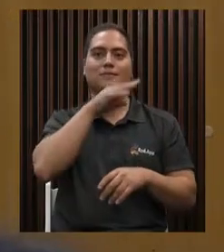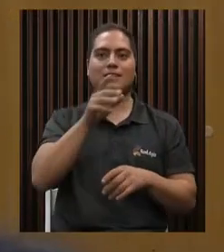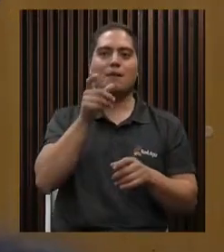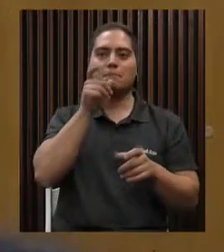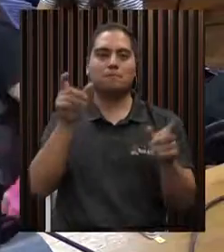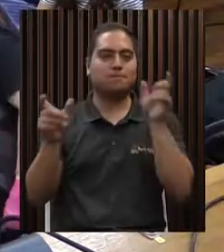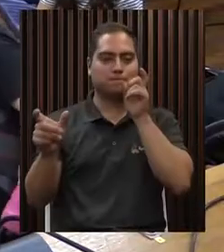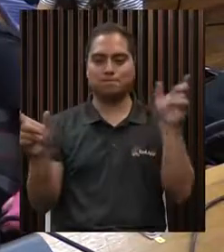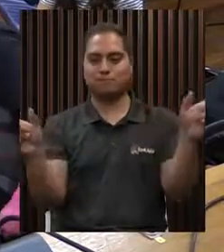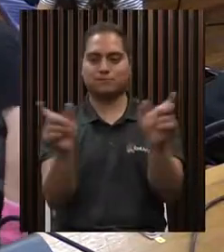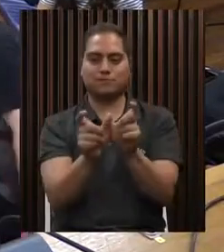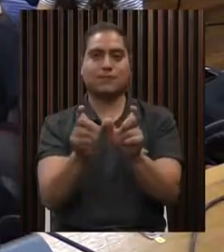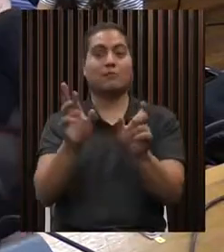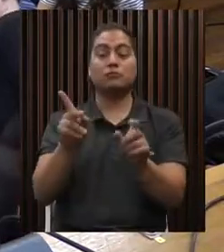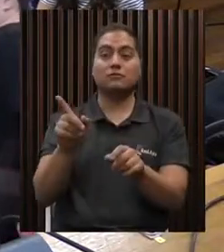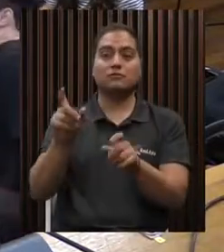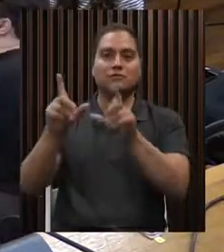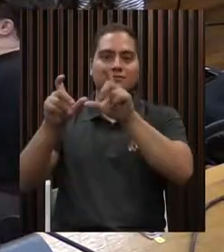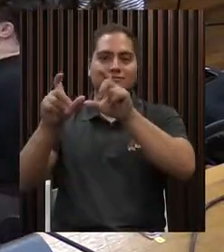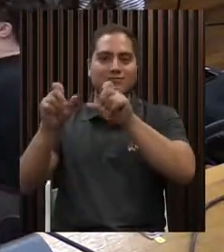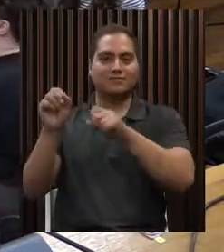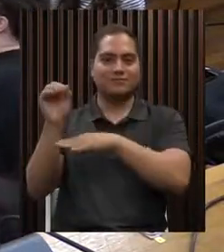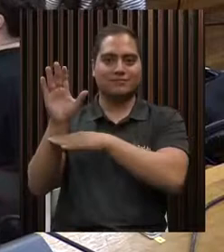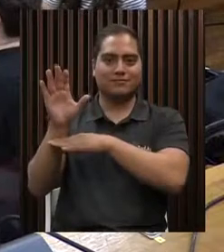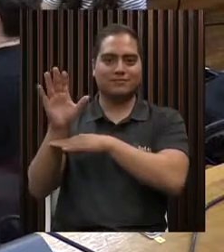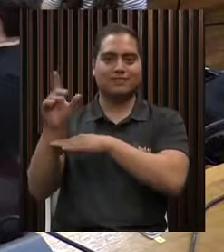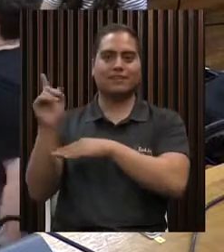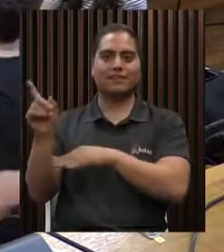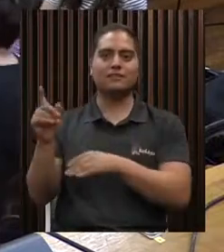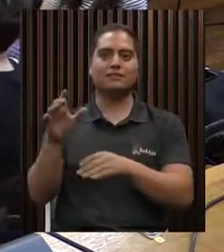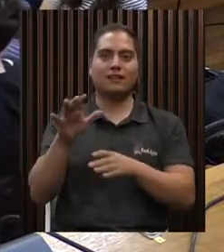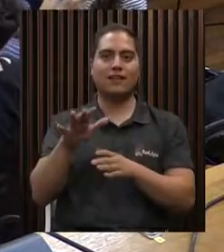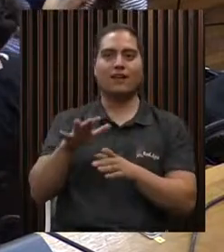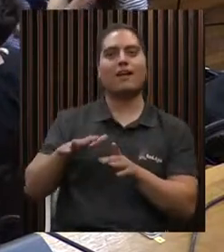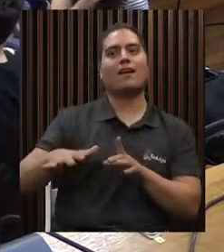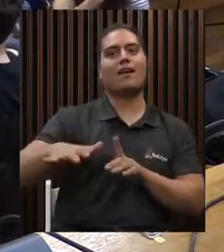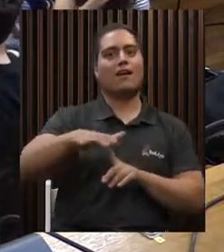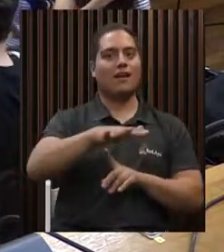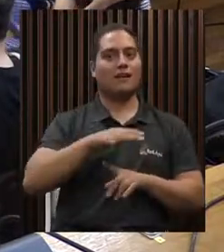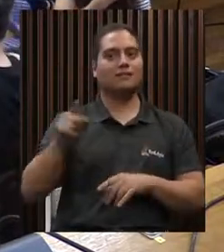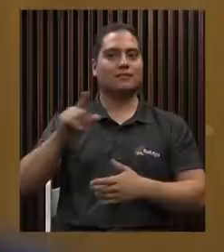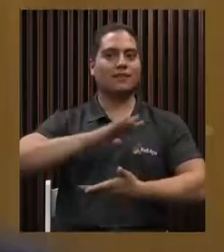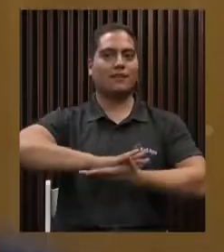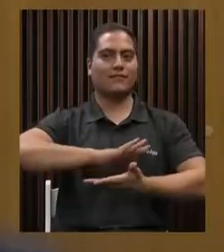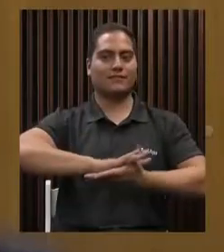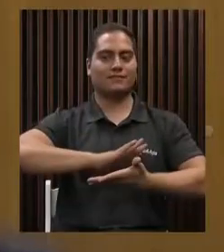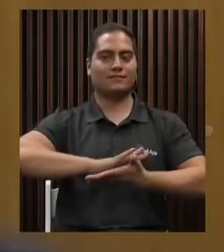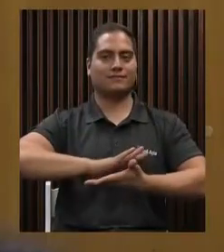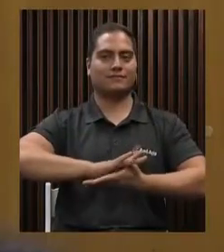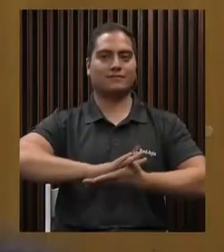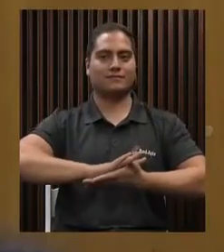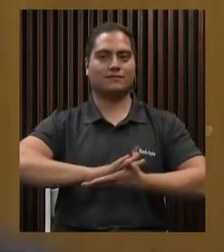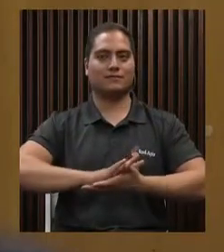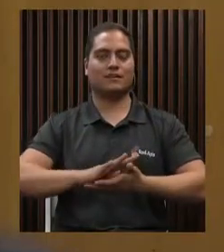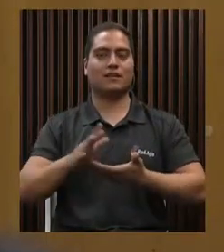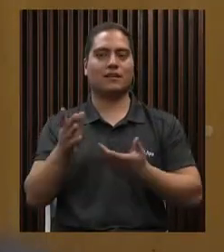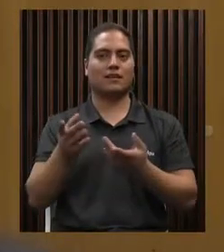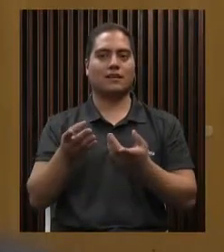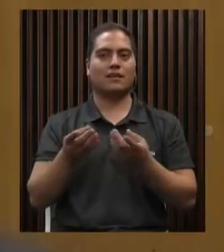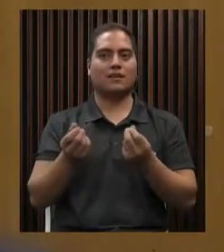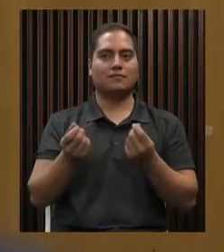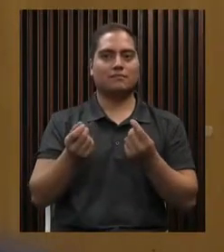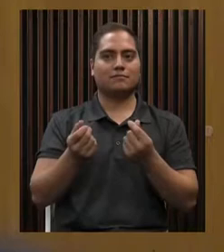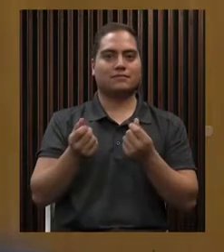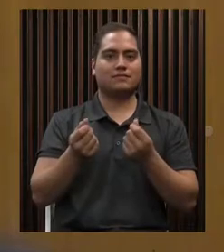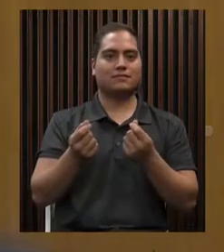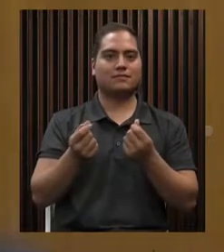palabras. Pero la imagen aquí, una de las áreas en este evento era los dedos